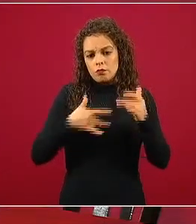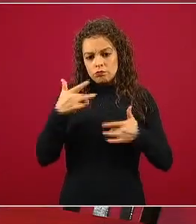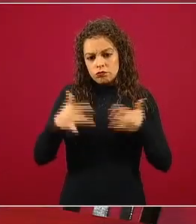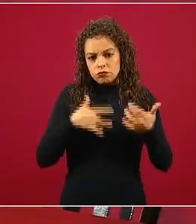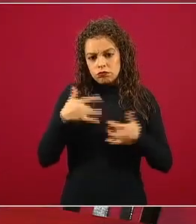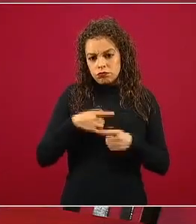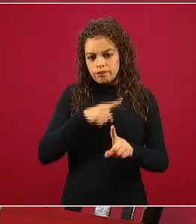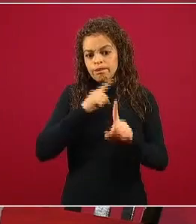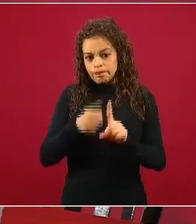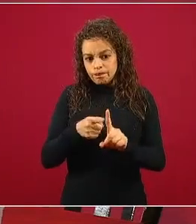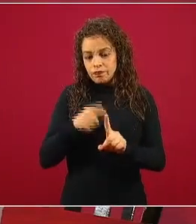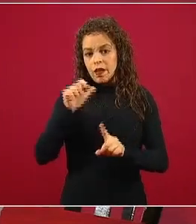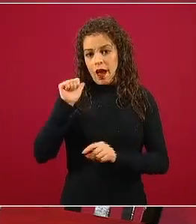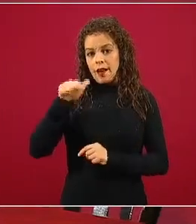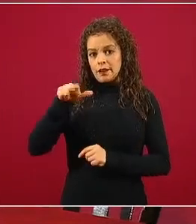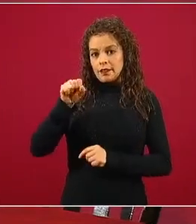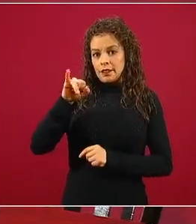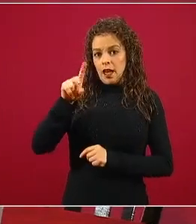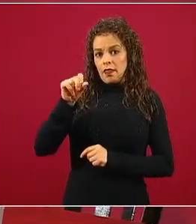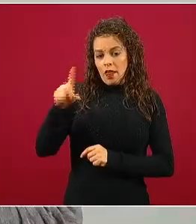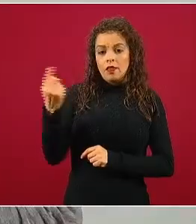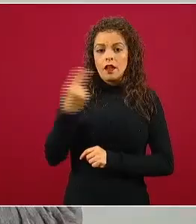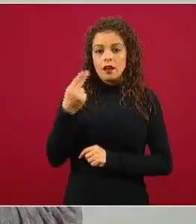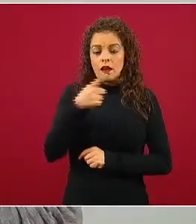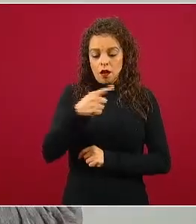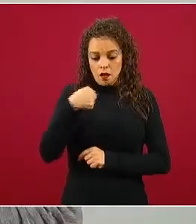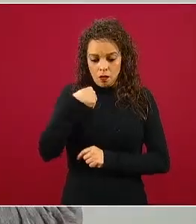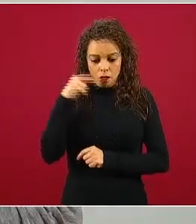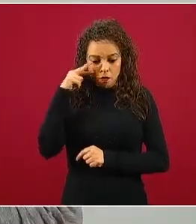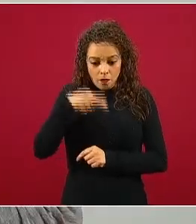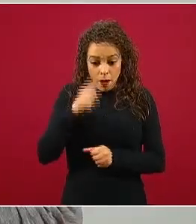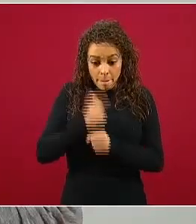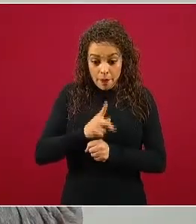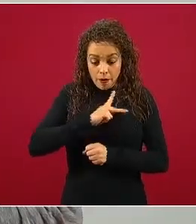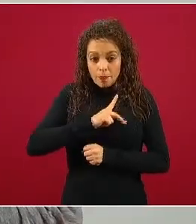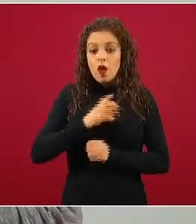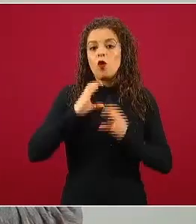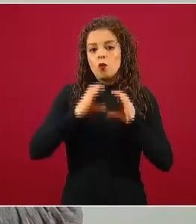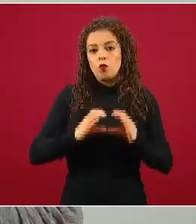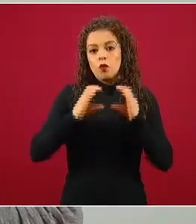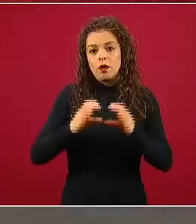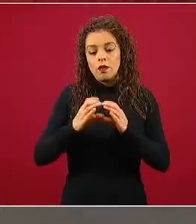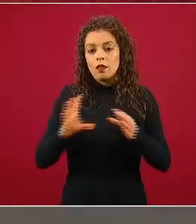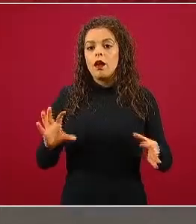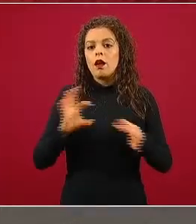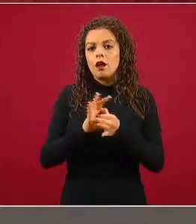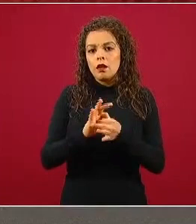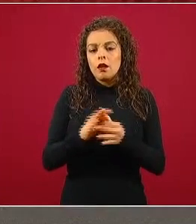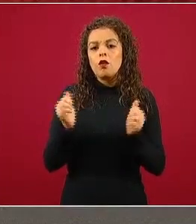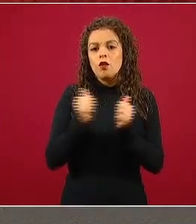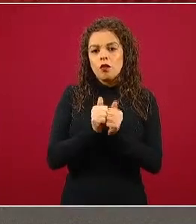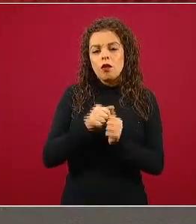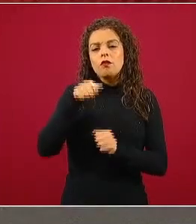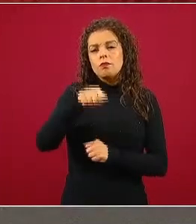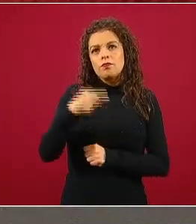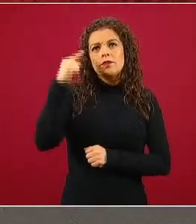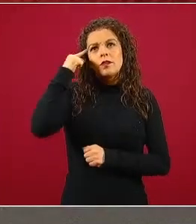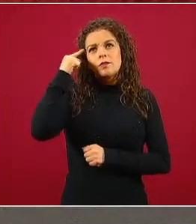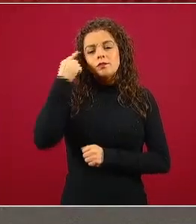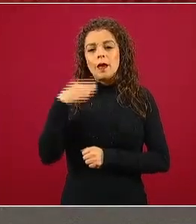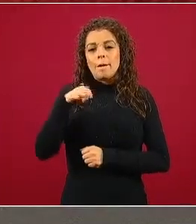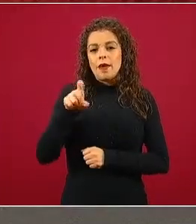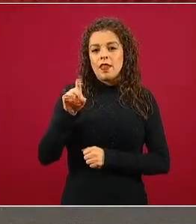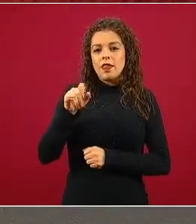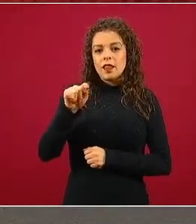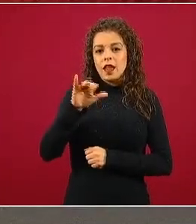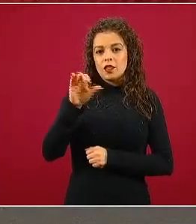presentando y temas de autocuidado, una de las prácticas que se recomiendan es estas relacionadas con la meditación o la atención plena, que en inglés